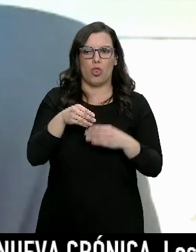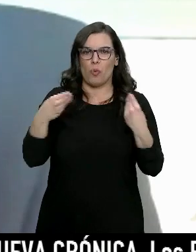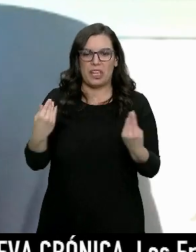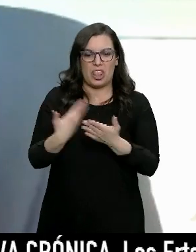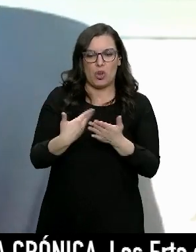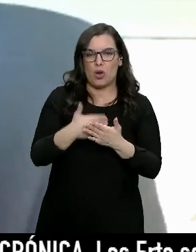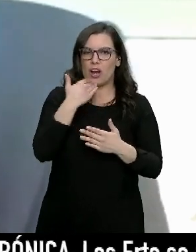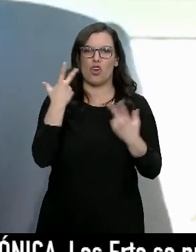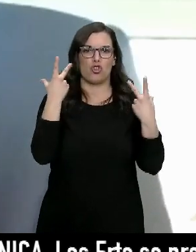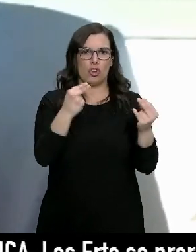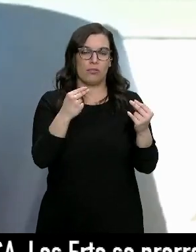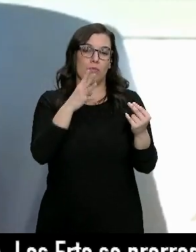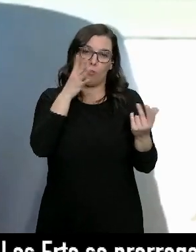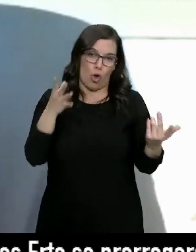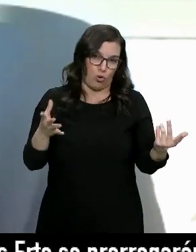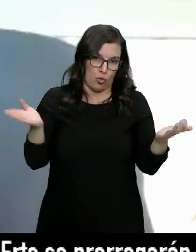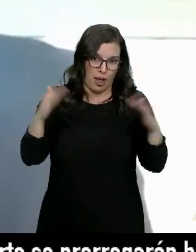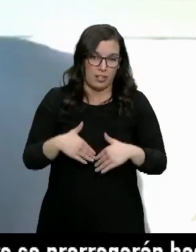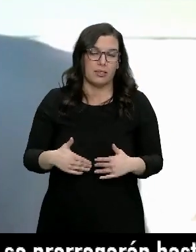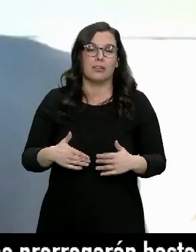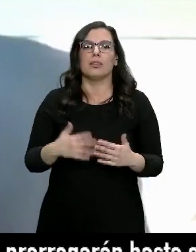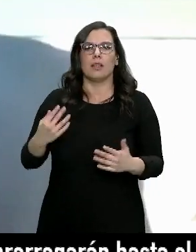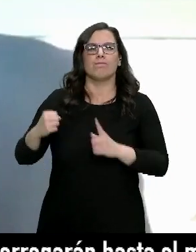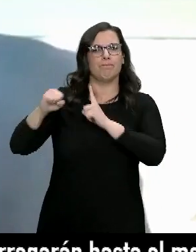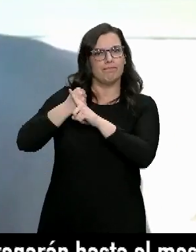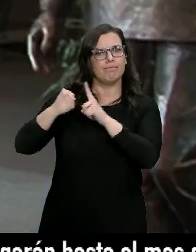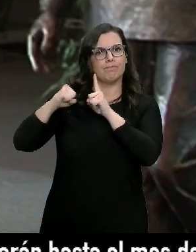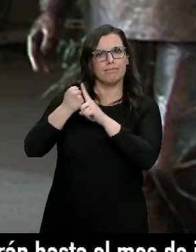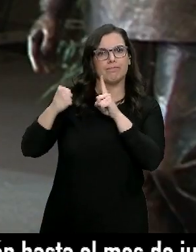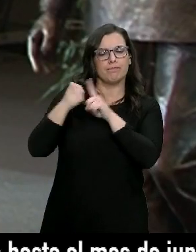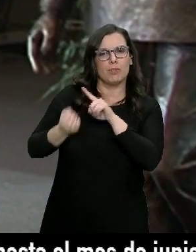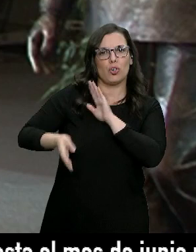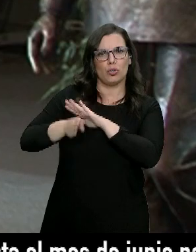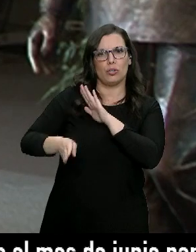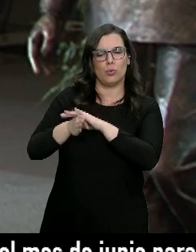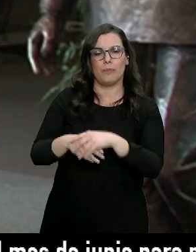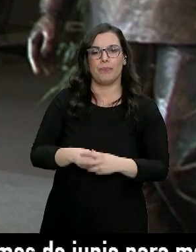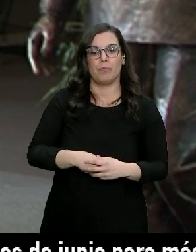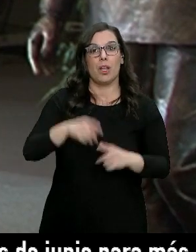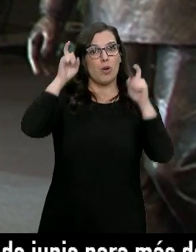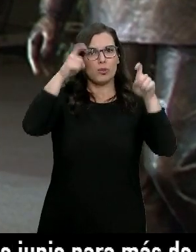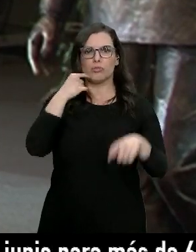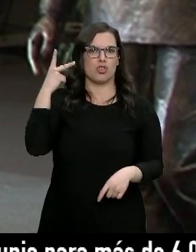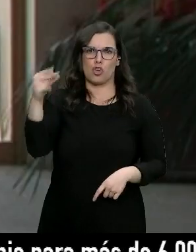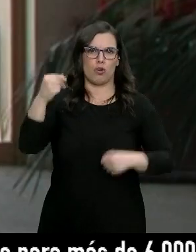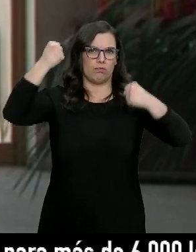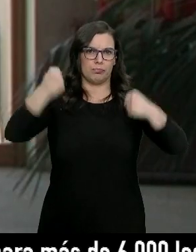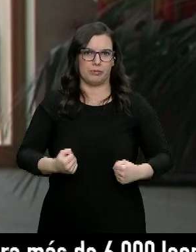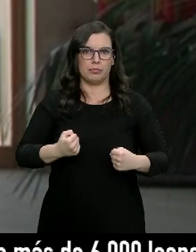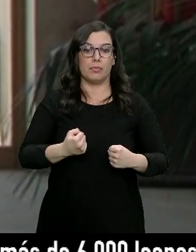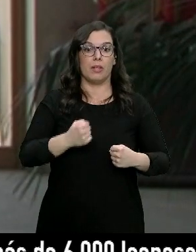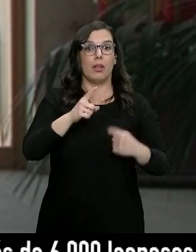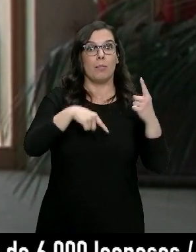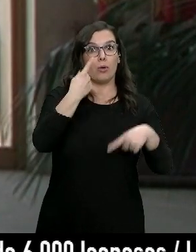en este sentido, porque al parecer no existía, y se le sigue presionando. Él se niega a modificar las notas, pero en la lista